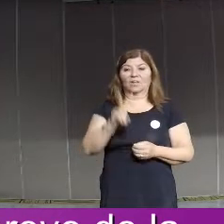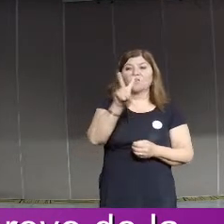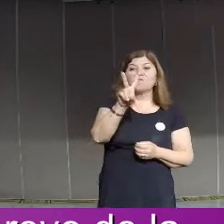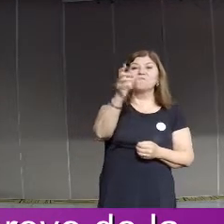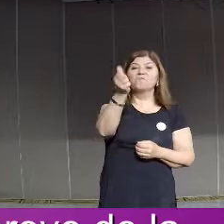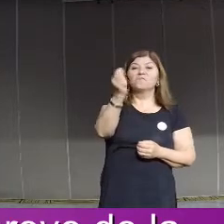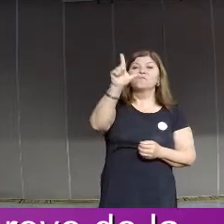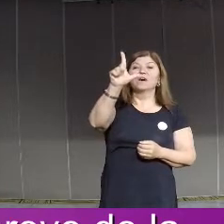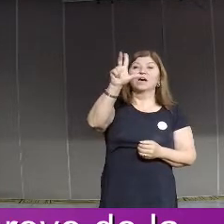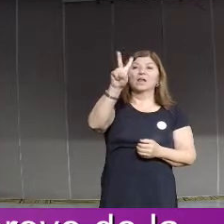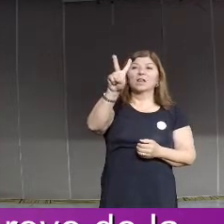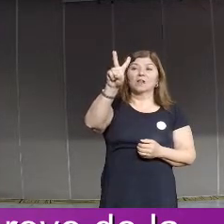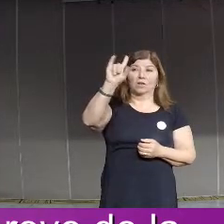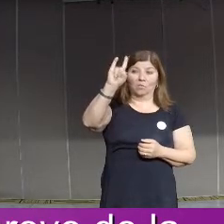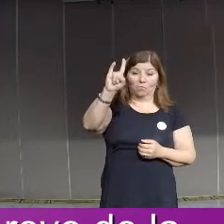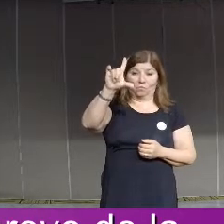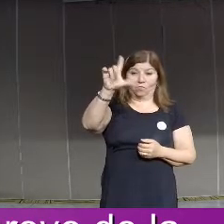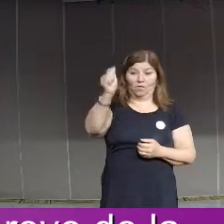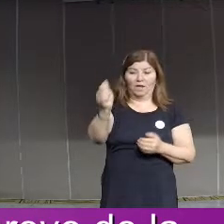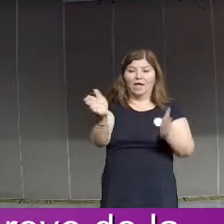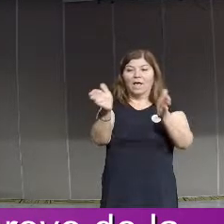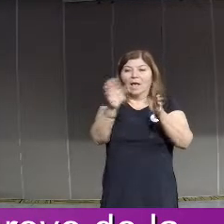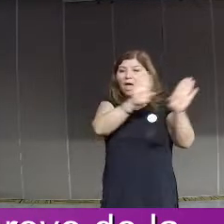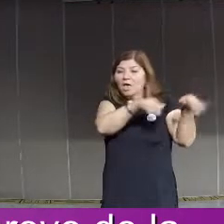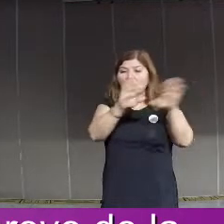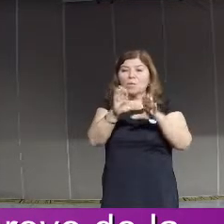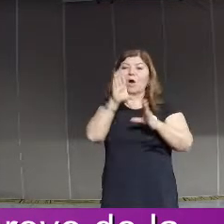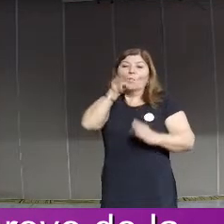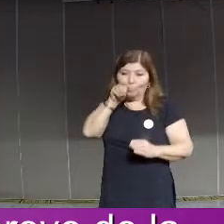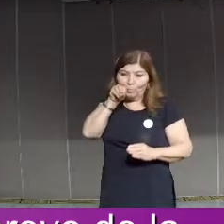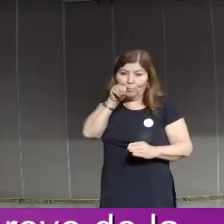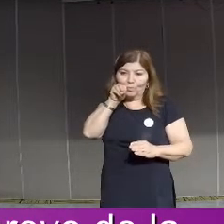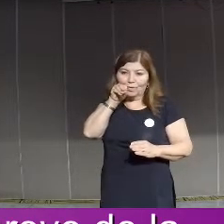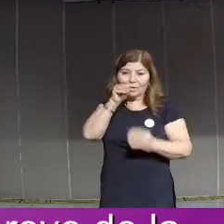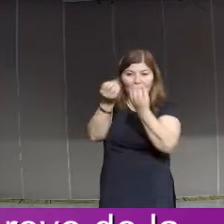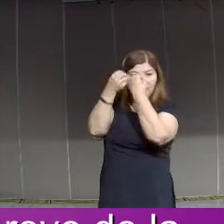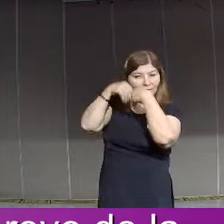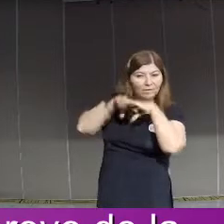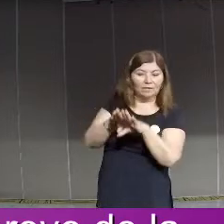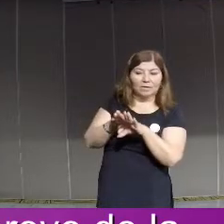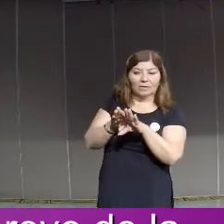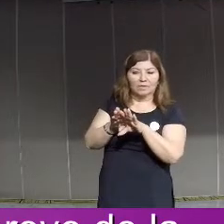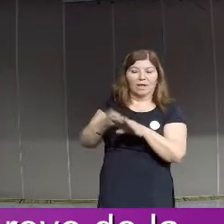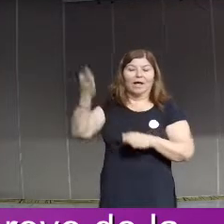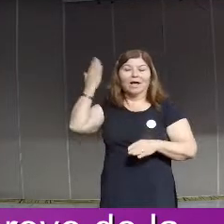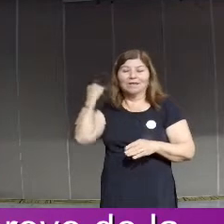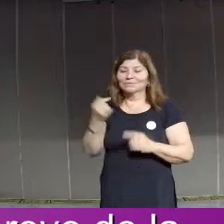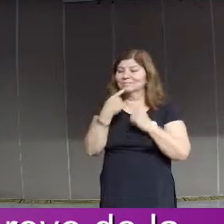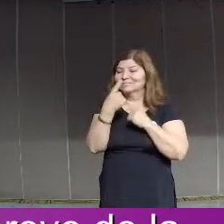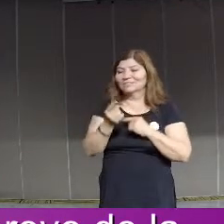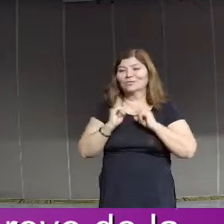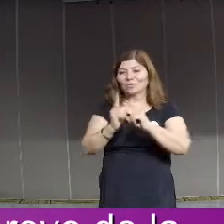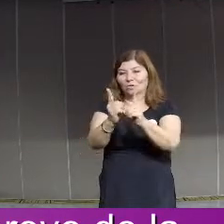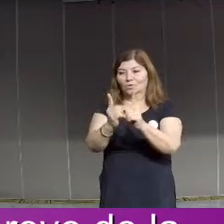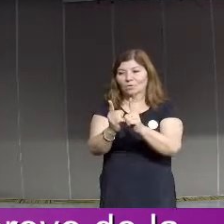cierre, son cierres necesarios para que se vaya generando el proceso. Lo mismo que dije ayer, todo esto que se